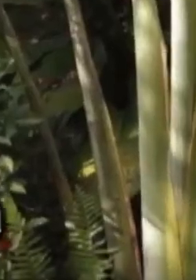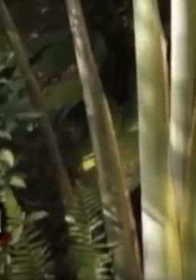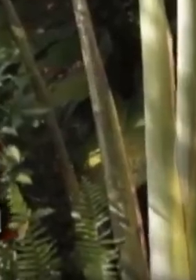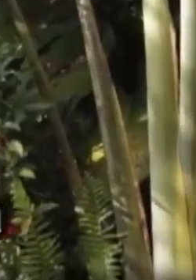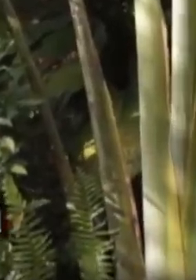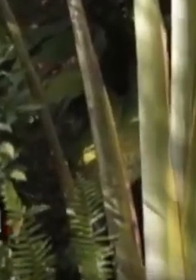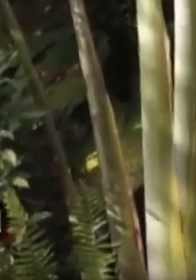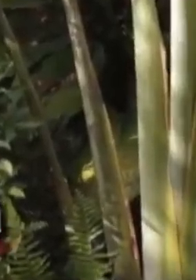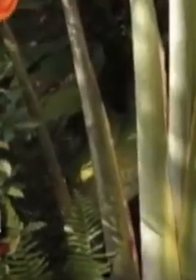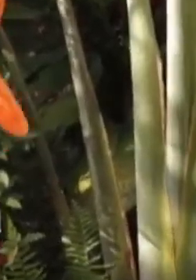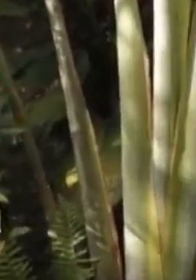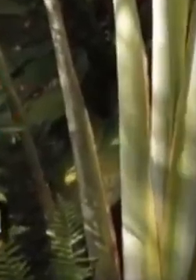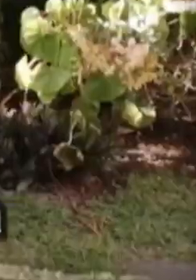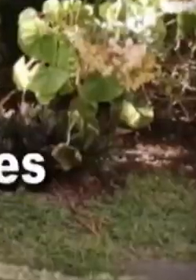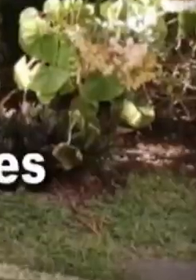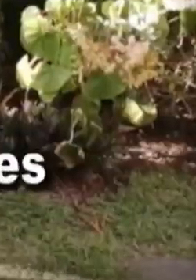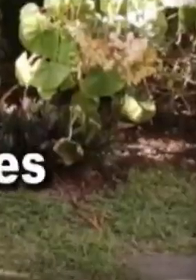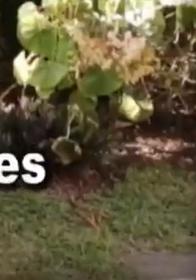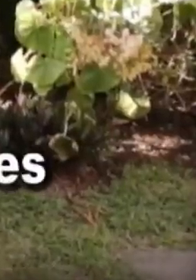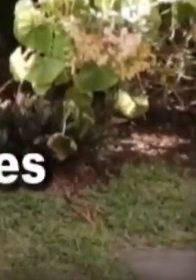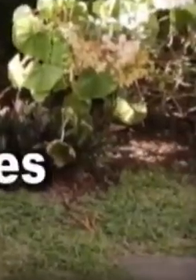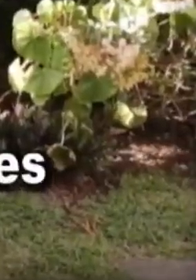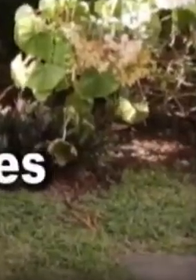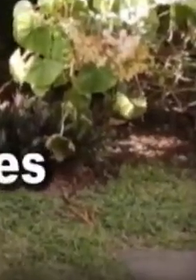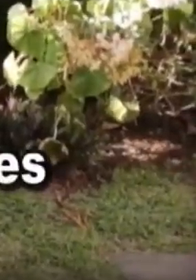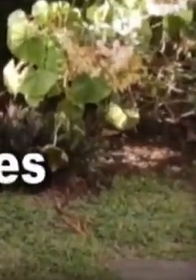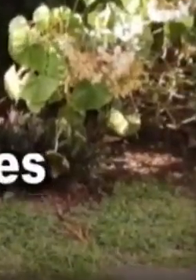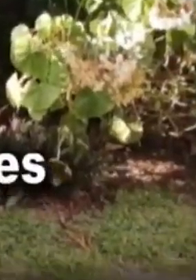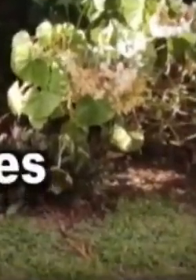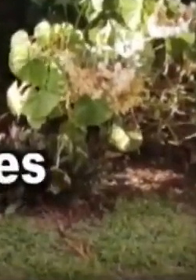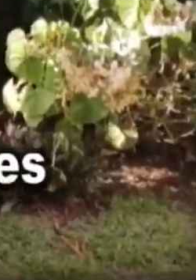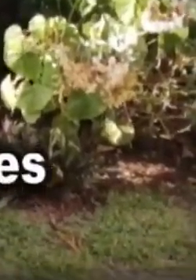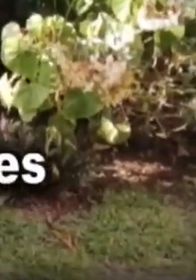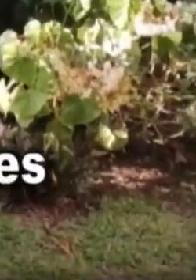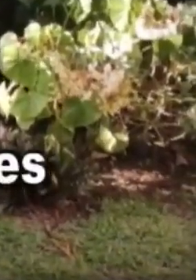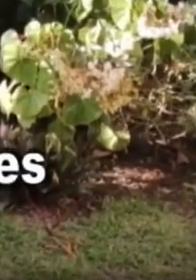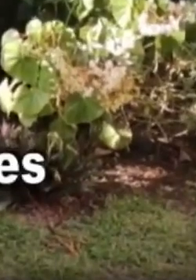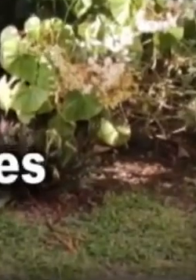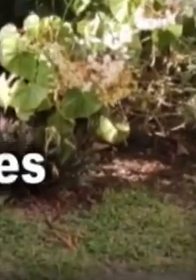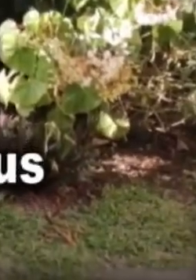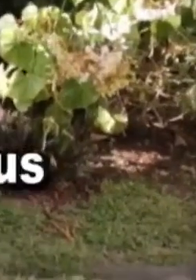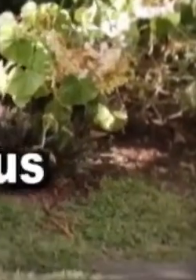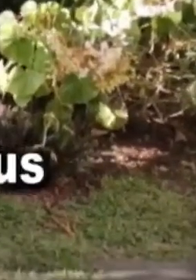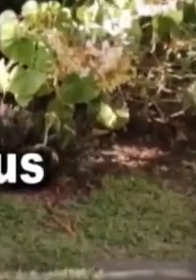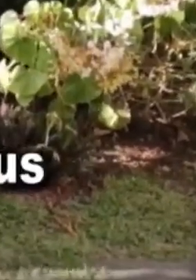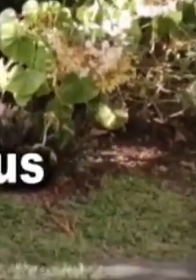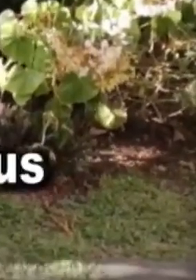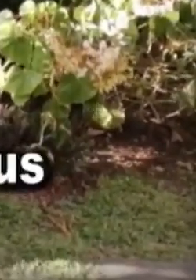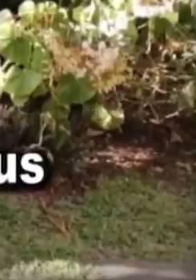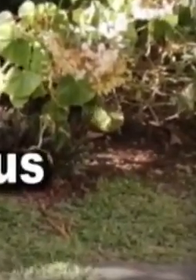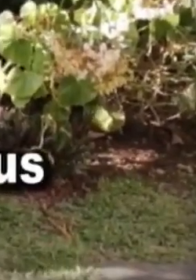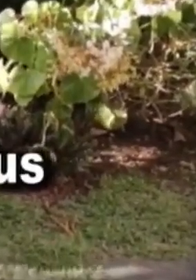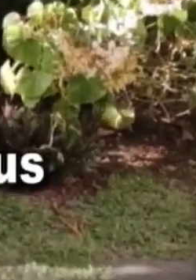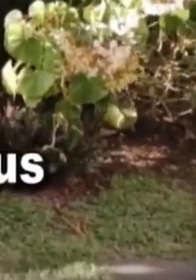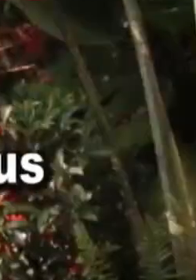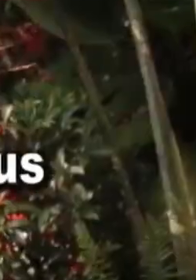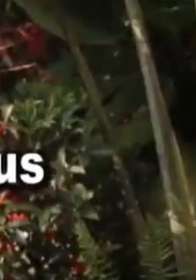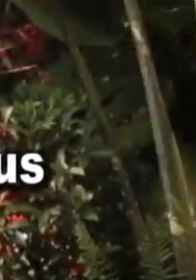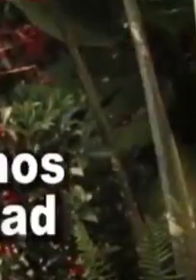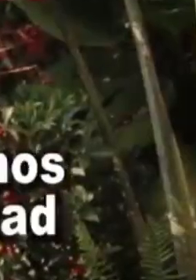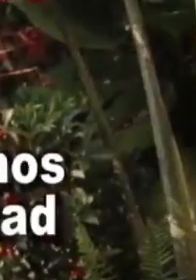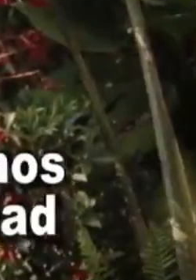Hola, soy la pájara pinta. Es tarea de grandes y chicos poner en raya al